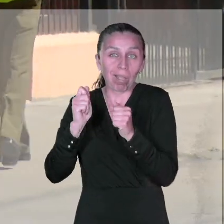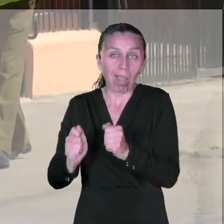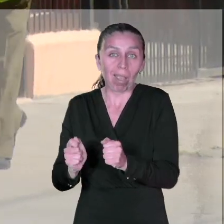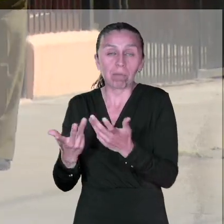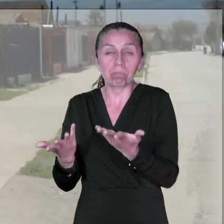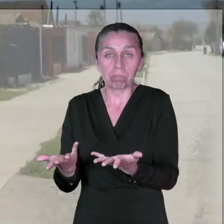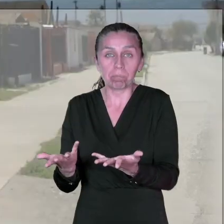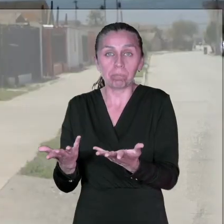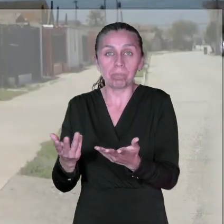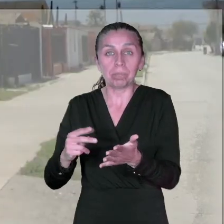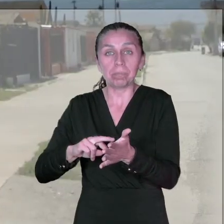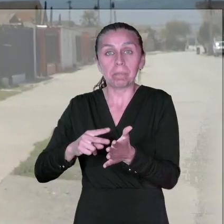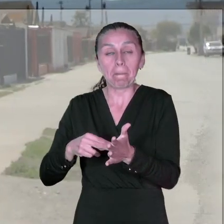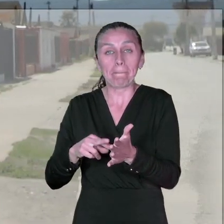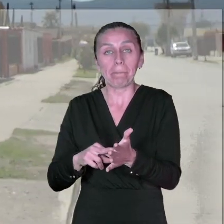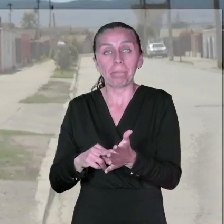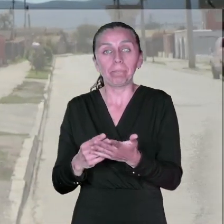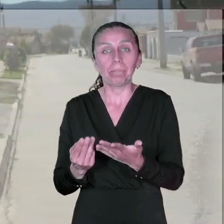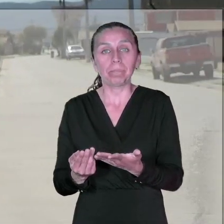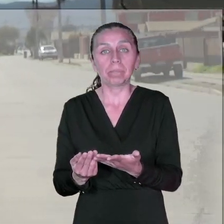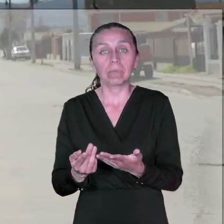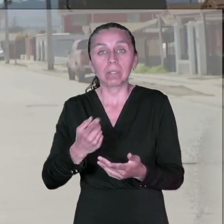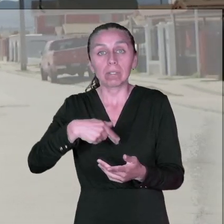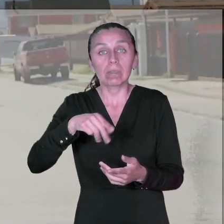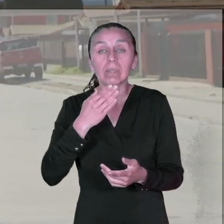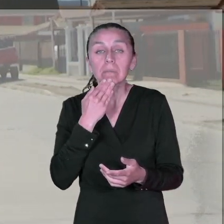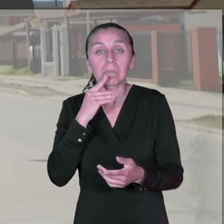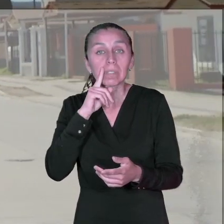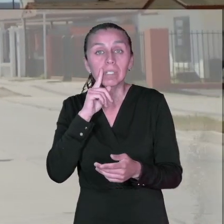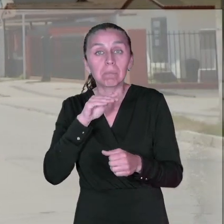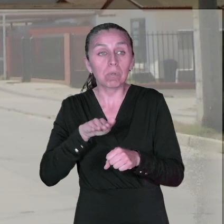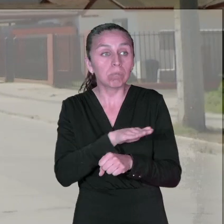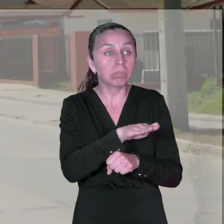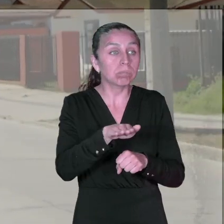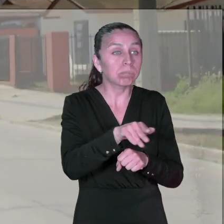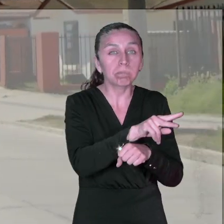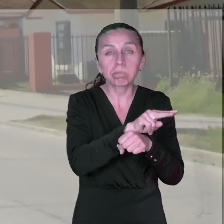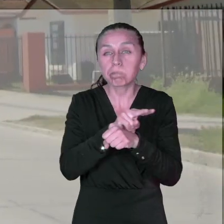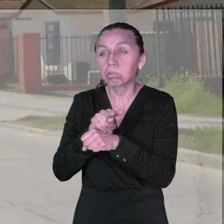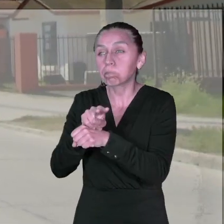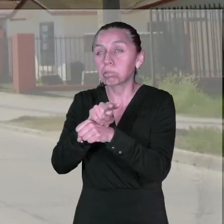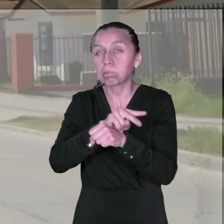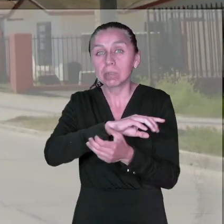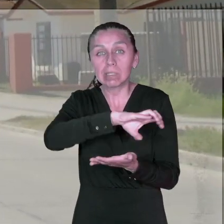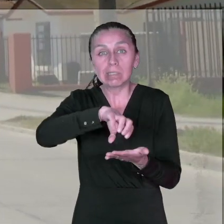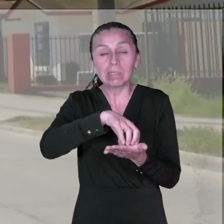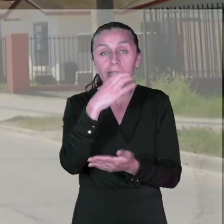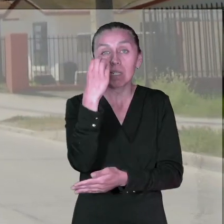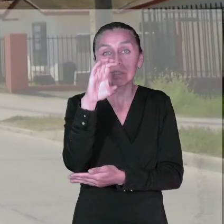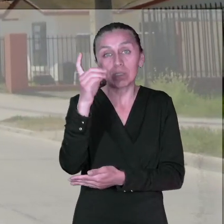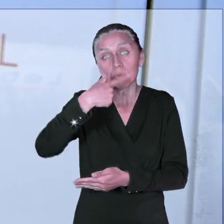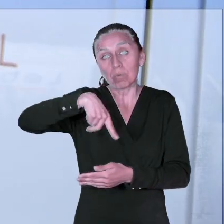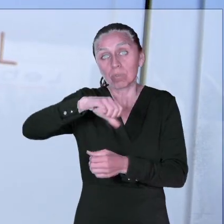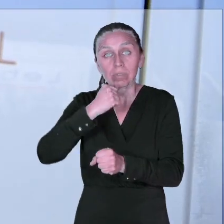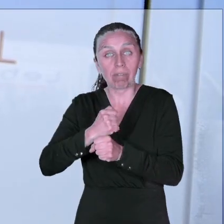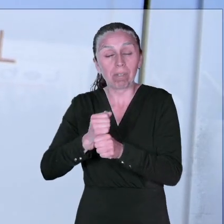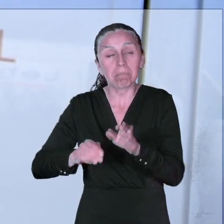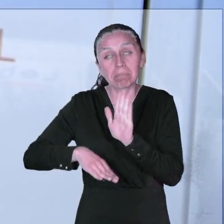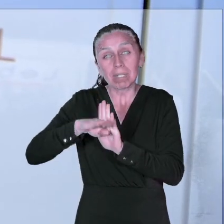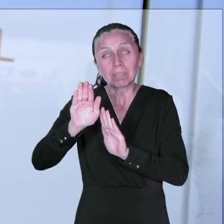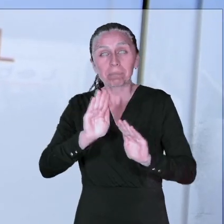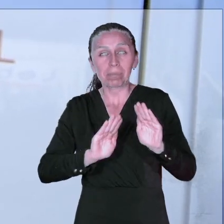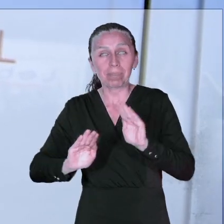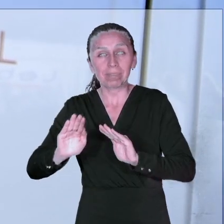domésticas que les están significando un problema tenemos nuestros viajes preventivos en la comuna Pero principalmente nuestra